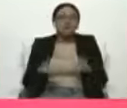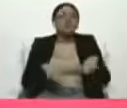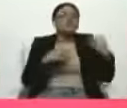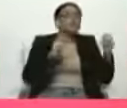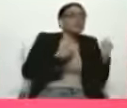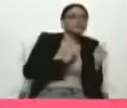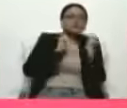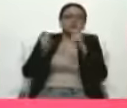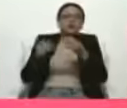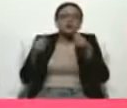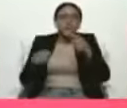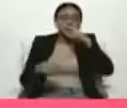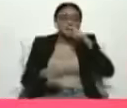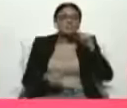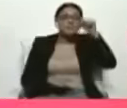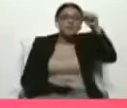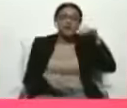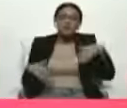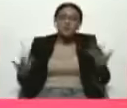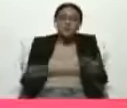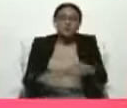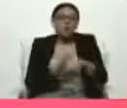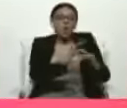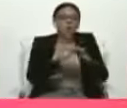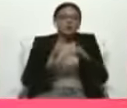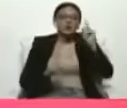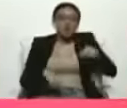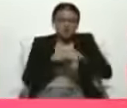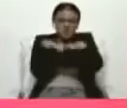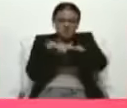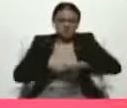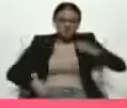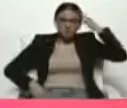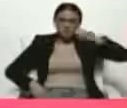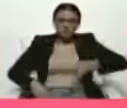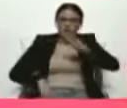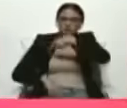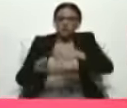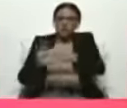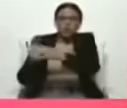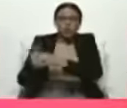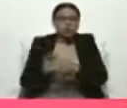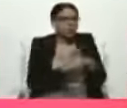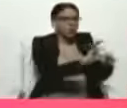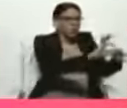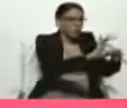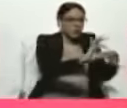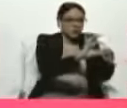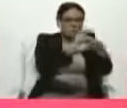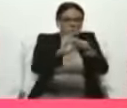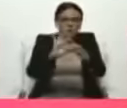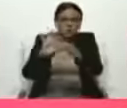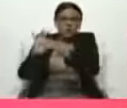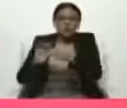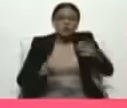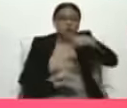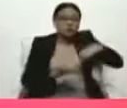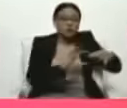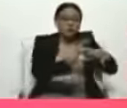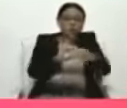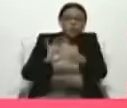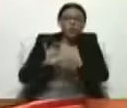Maduro. La unidad de las fuerzas revolucionarias, todas las fuerzas revolucionarias. Pongamos eso